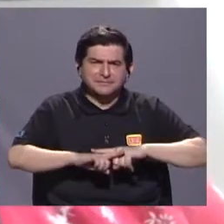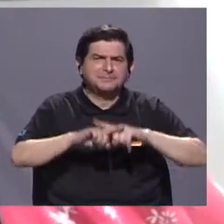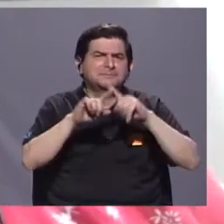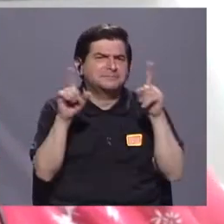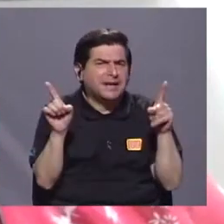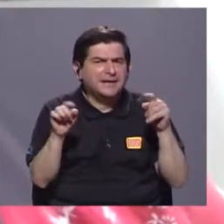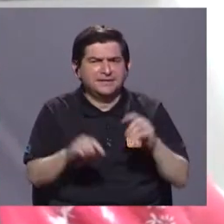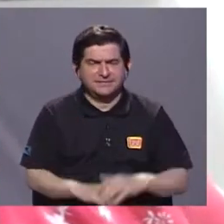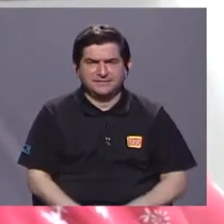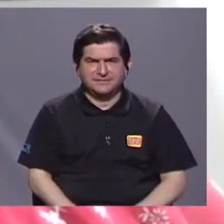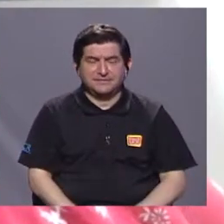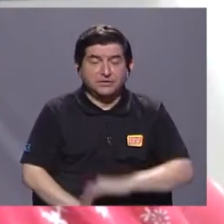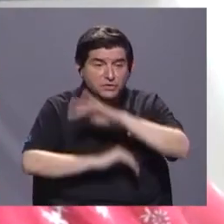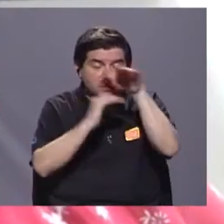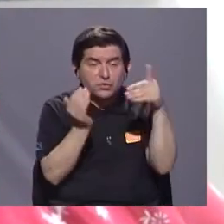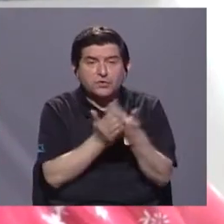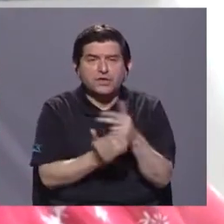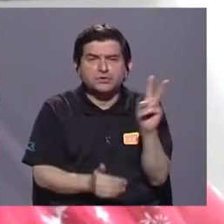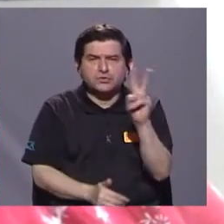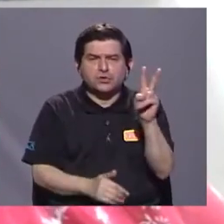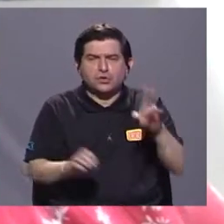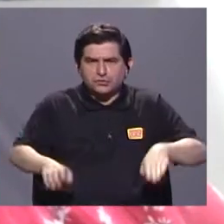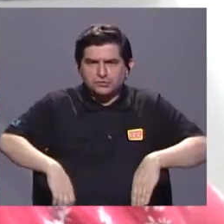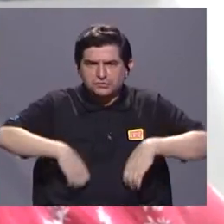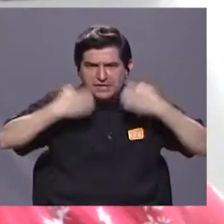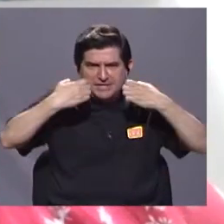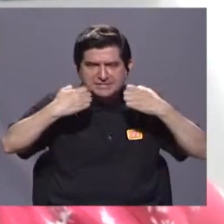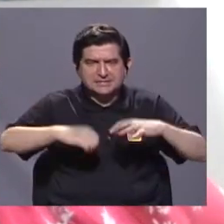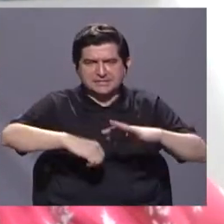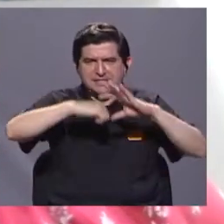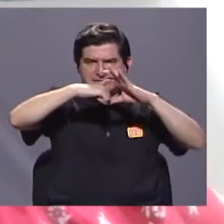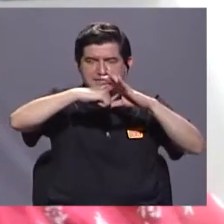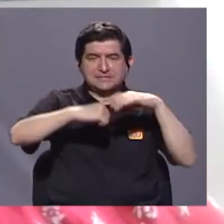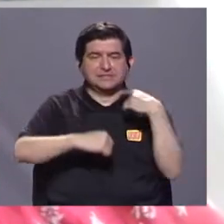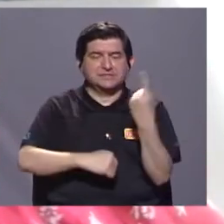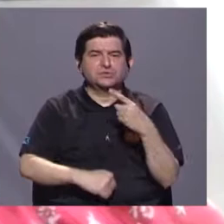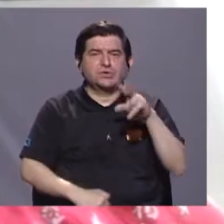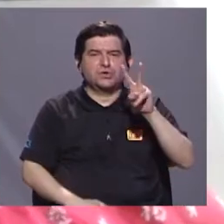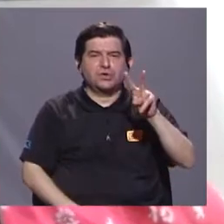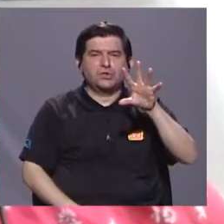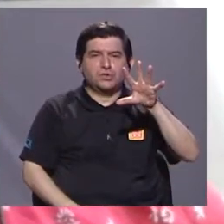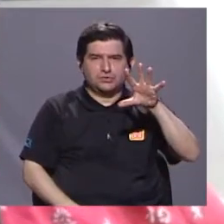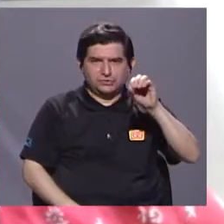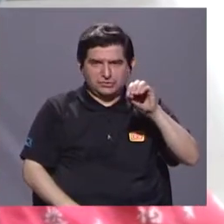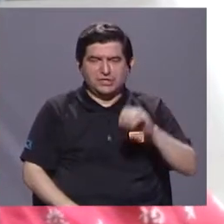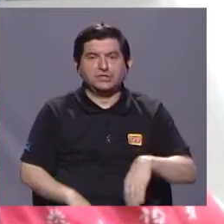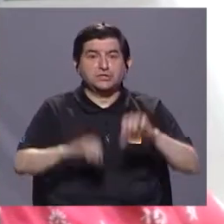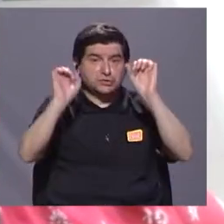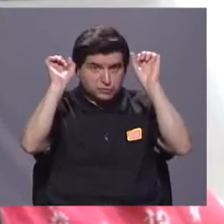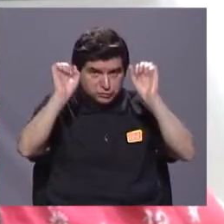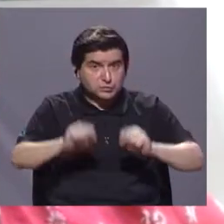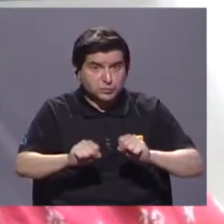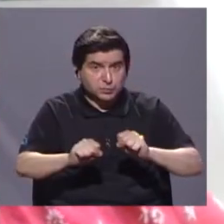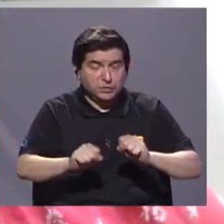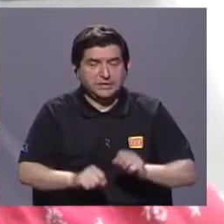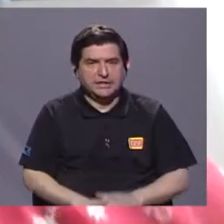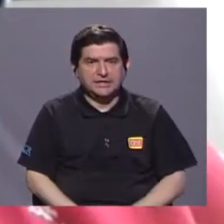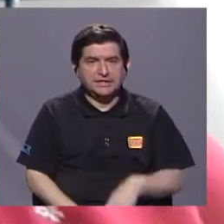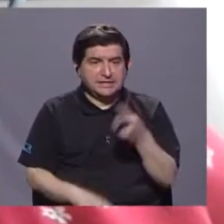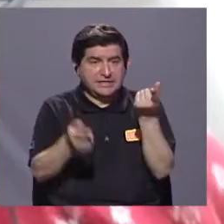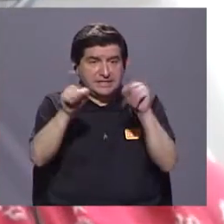de todos los virus que existen sobre la tierra sólo 250 pueden ser